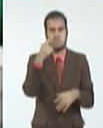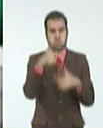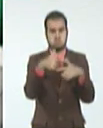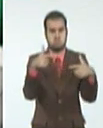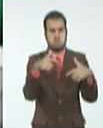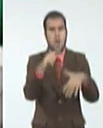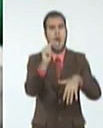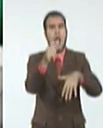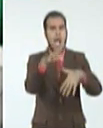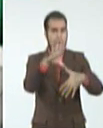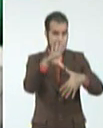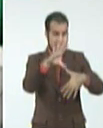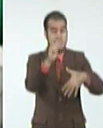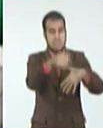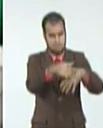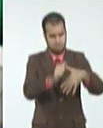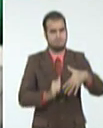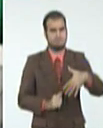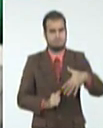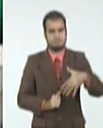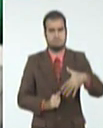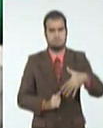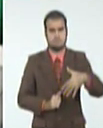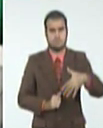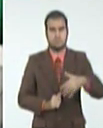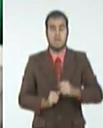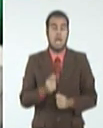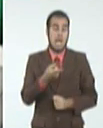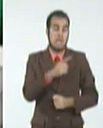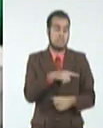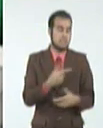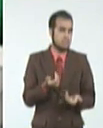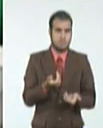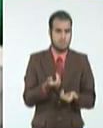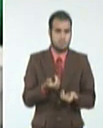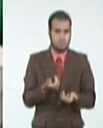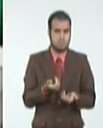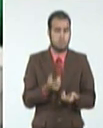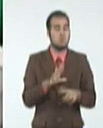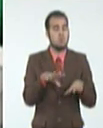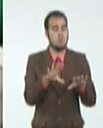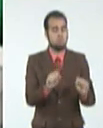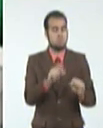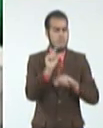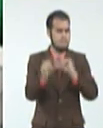nuestra región. Y ayer, por ejemplo, de los 484.000 diagnosticados,